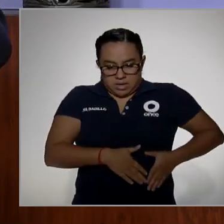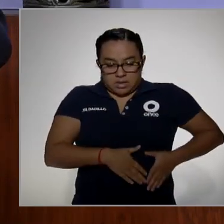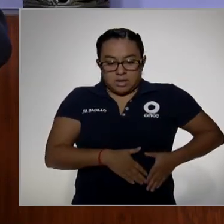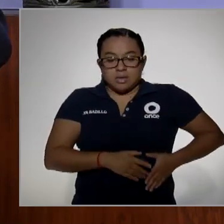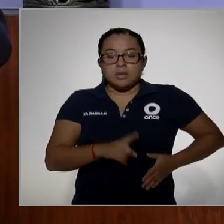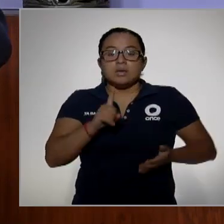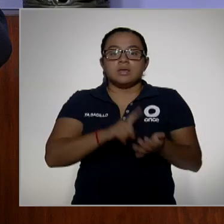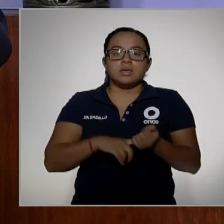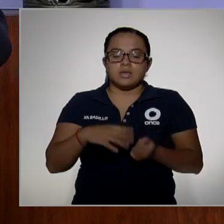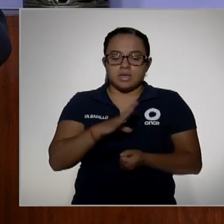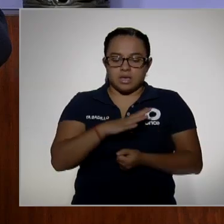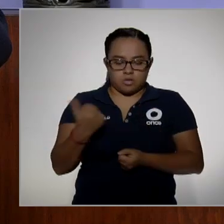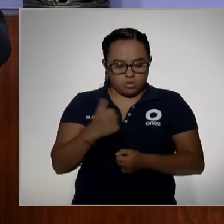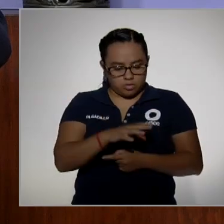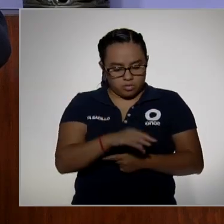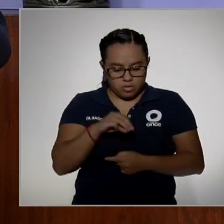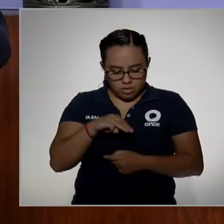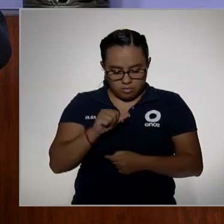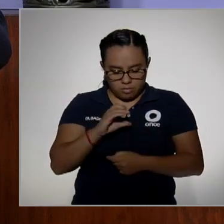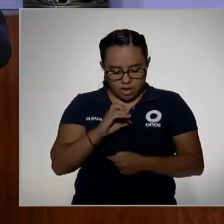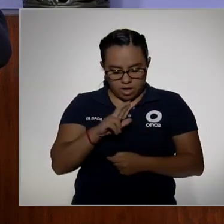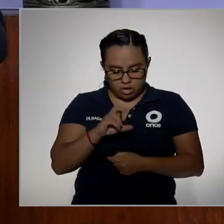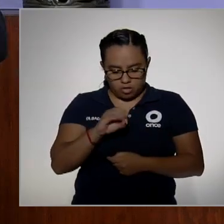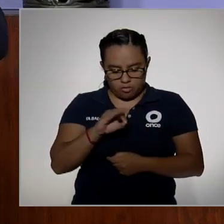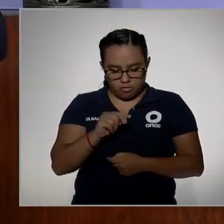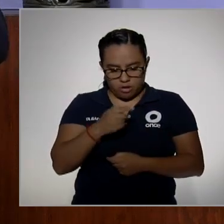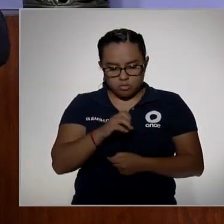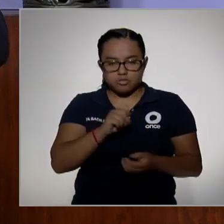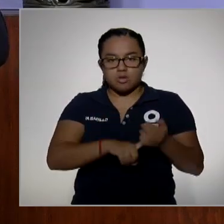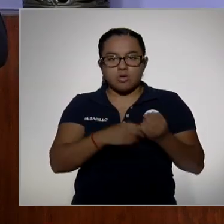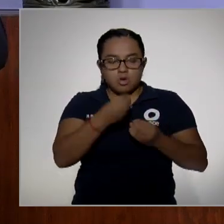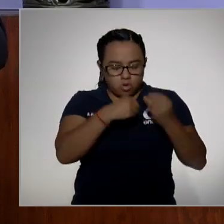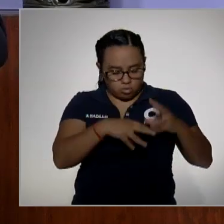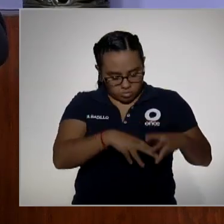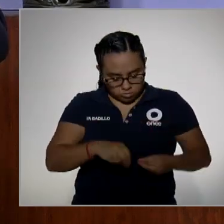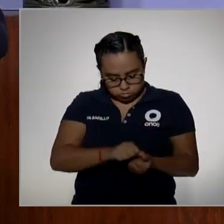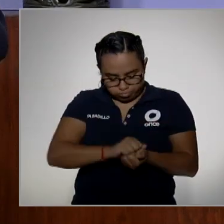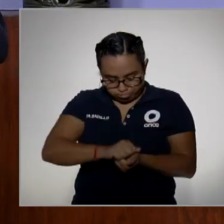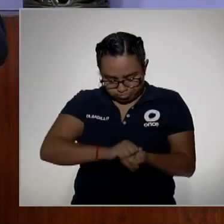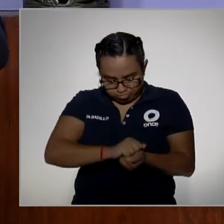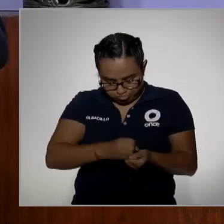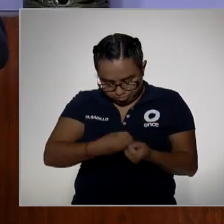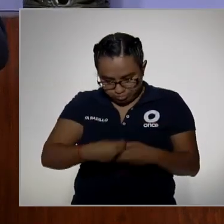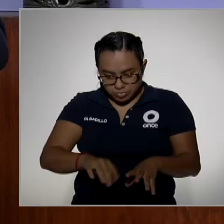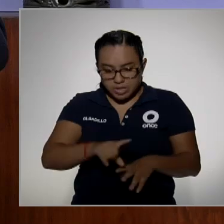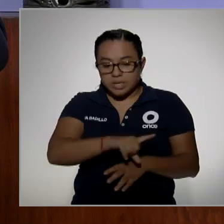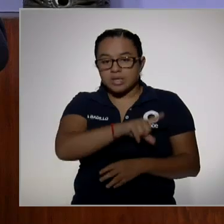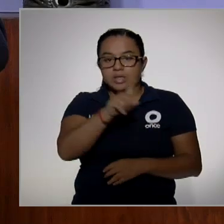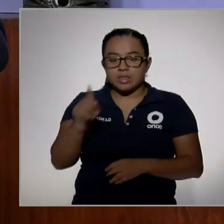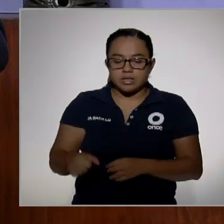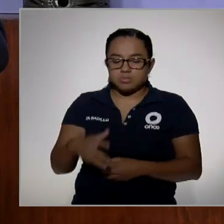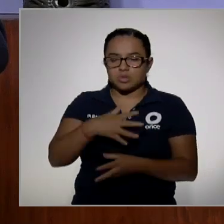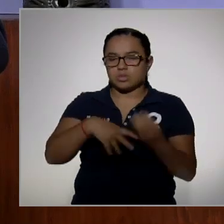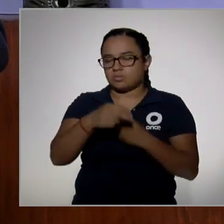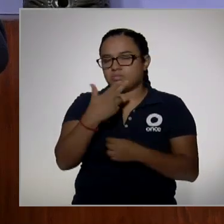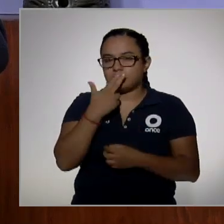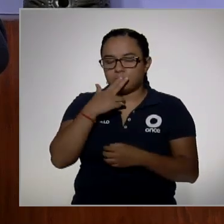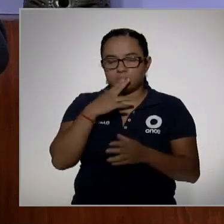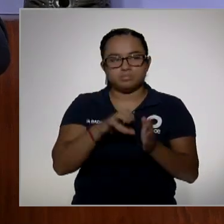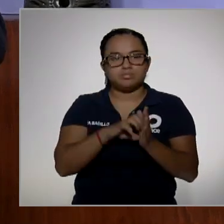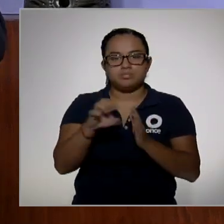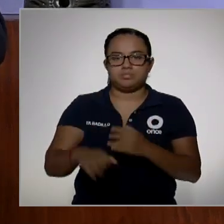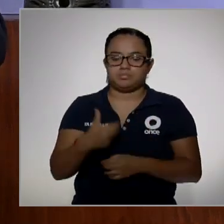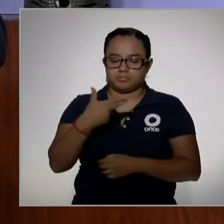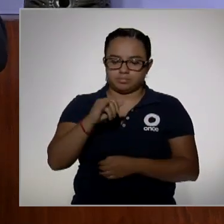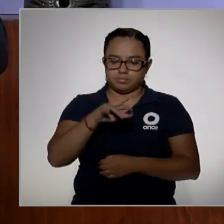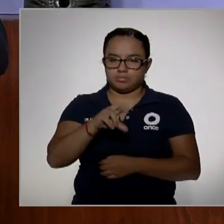recogidos por otras células que se llaman macrófagos que se los comen para poder hacerlo se recicla el contenido como por ejemplo el